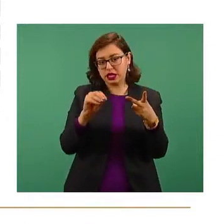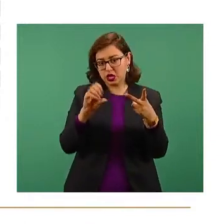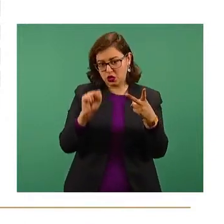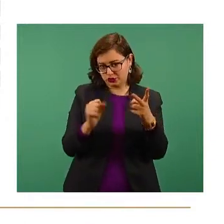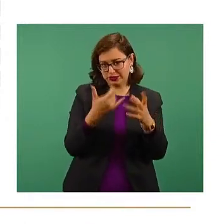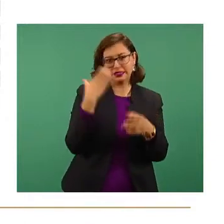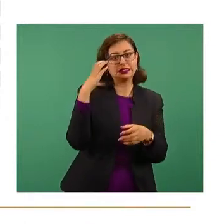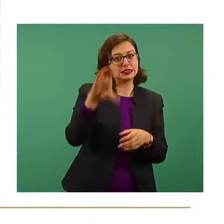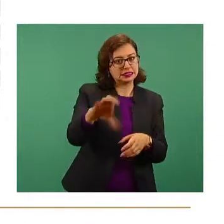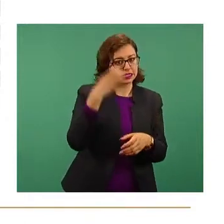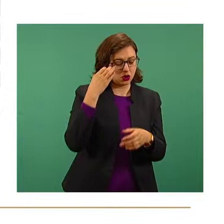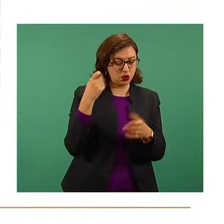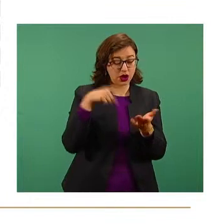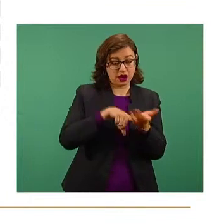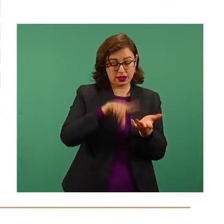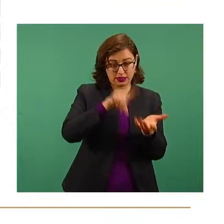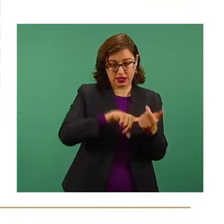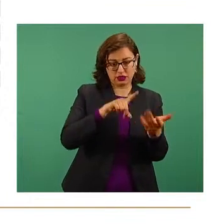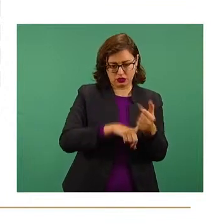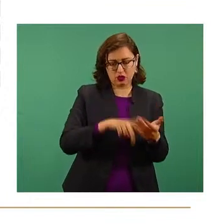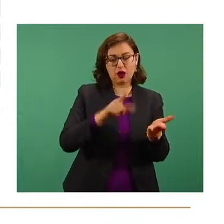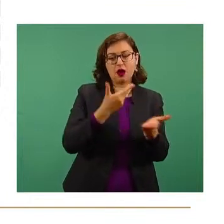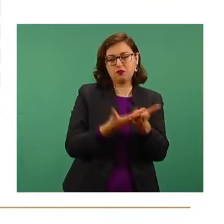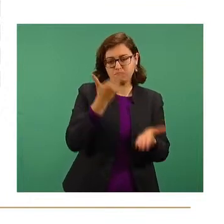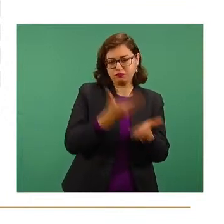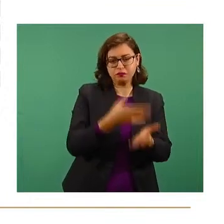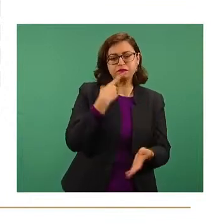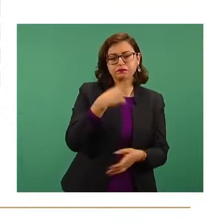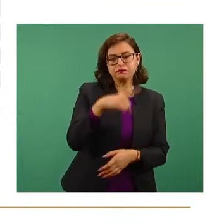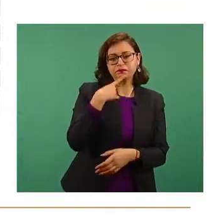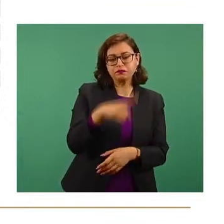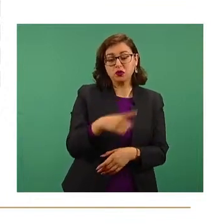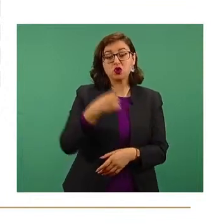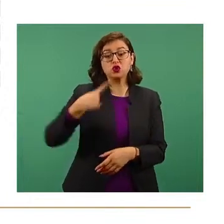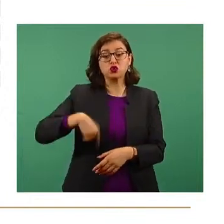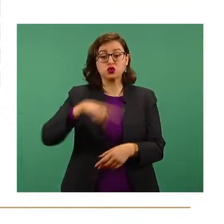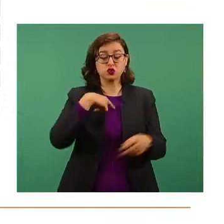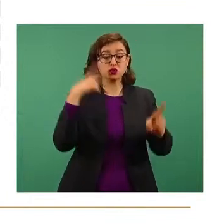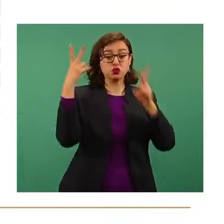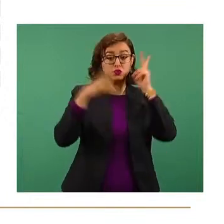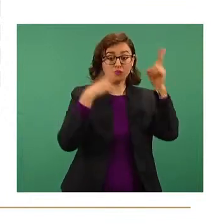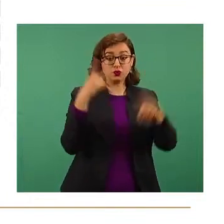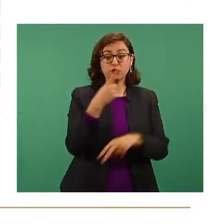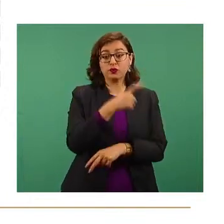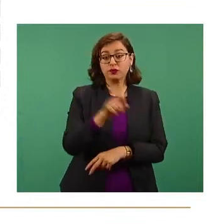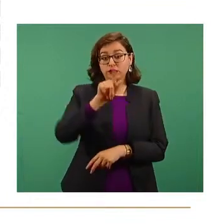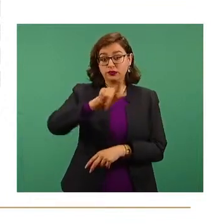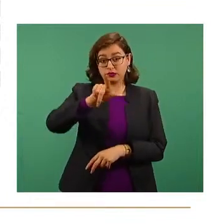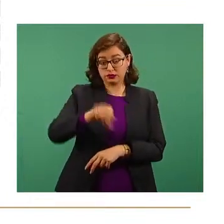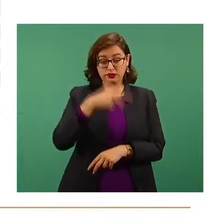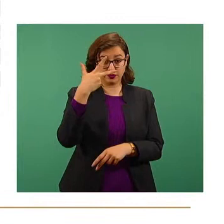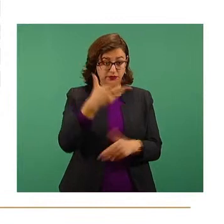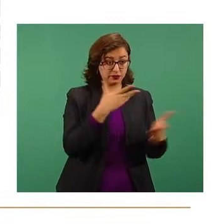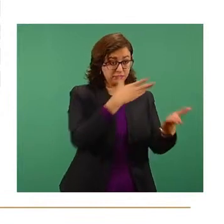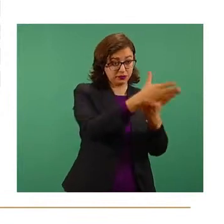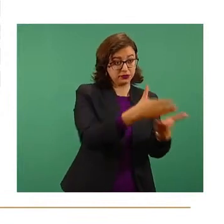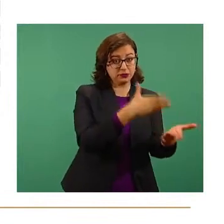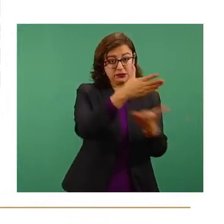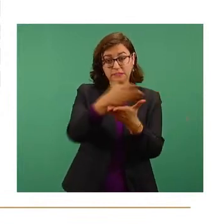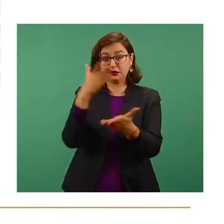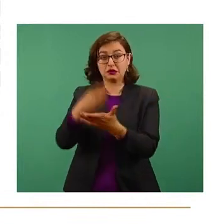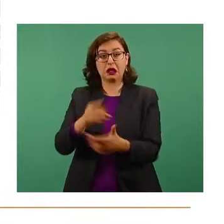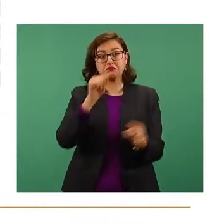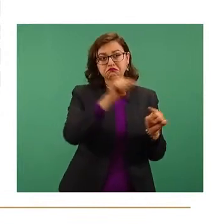través de 178 visitas o verificaciones, 7, lamentablemente ha crecido este número, no se